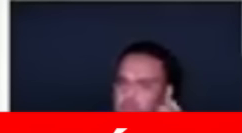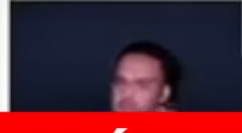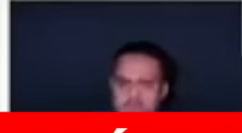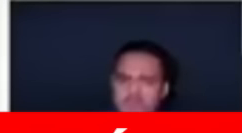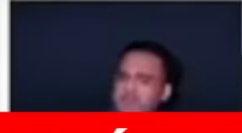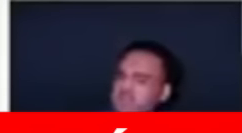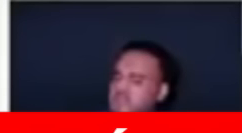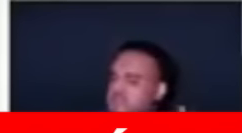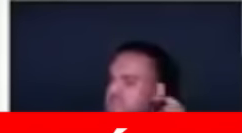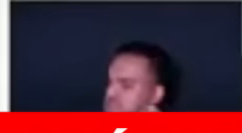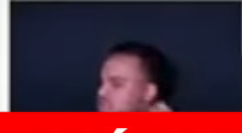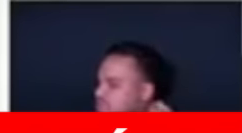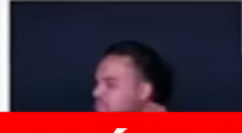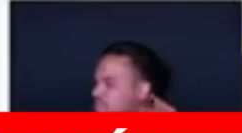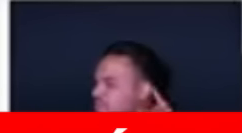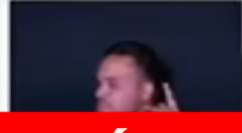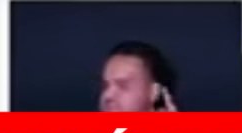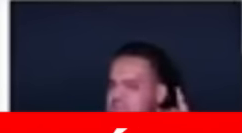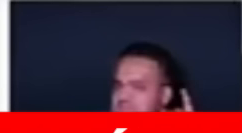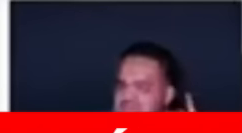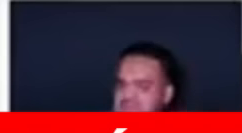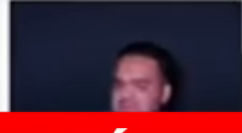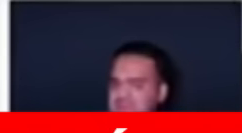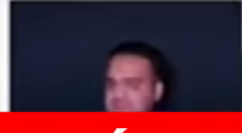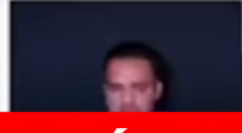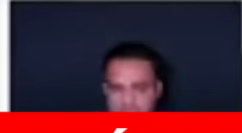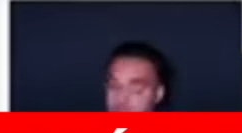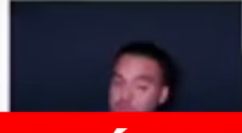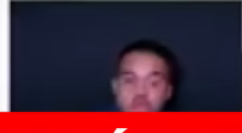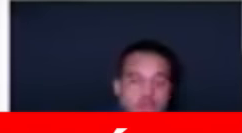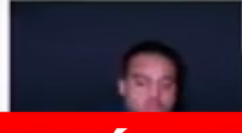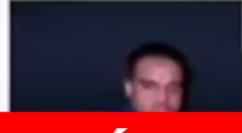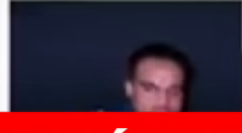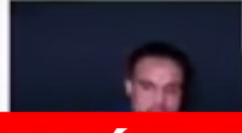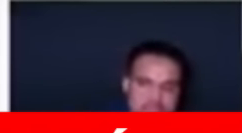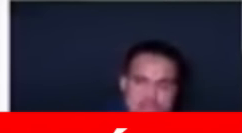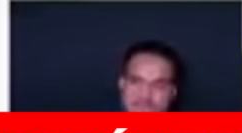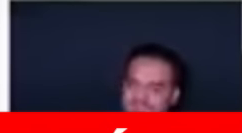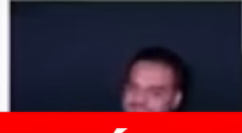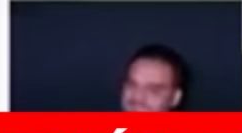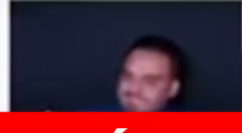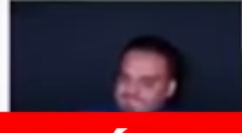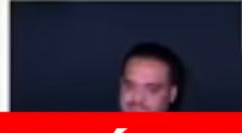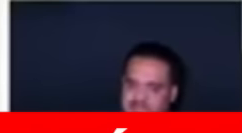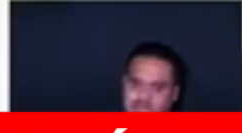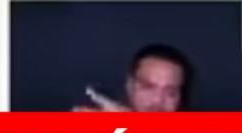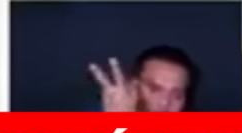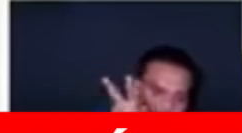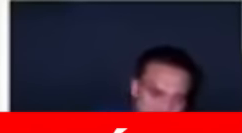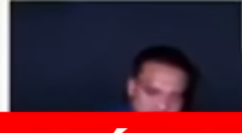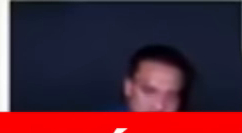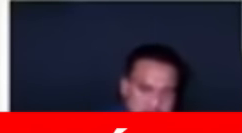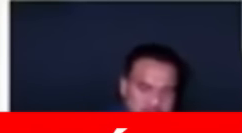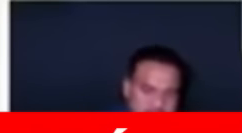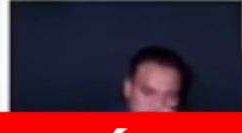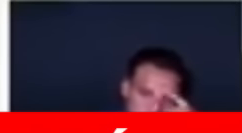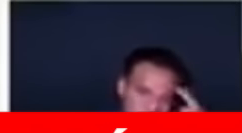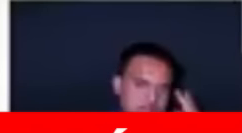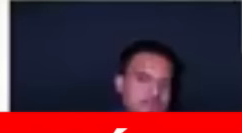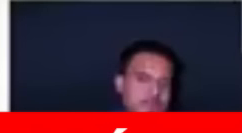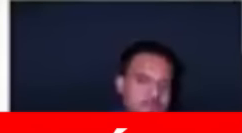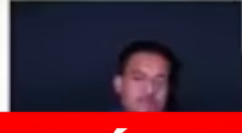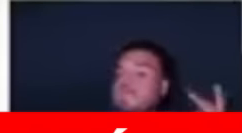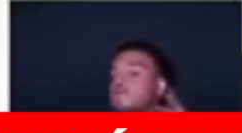grupos, entidades federativas que permita una auténtica estrategia nacional, una política de